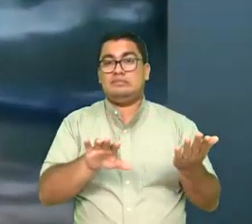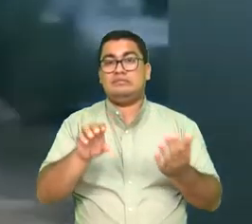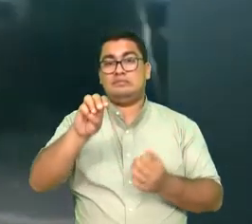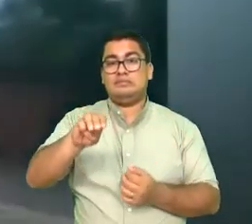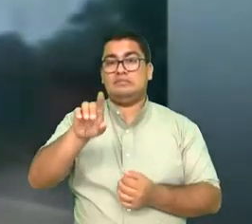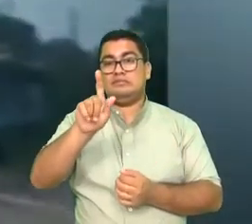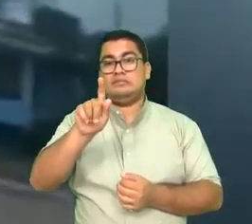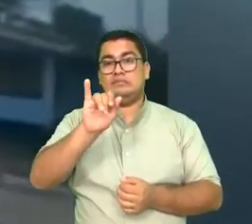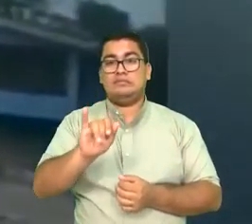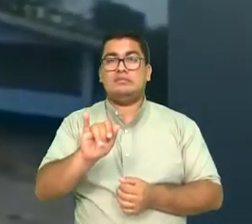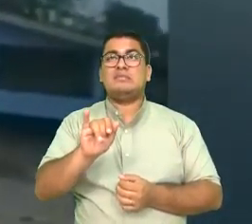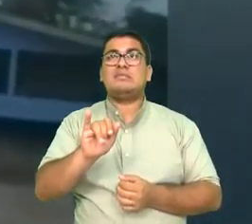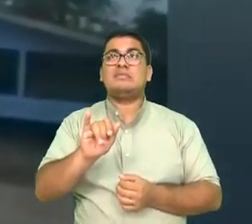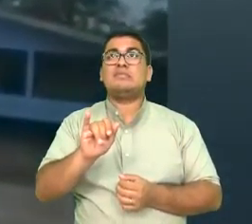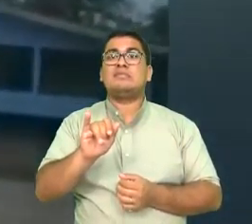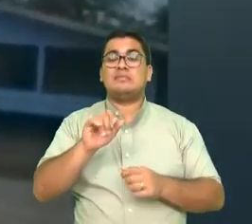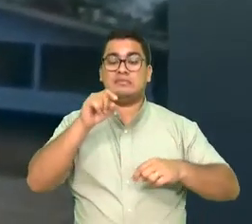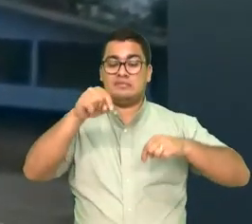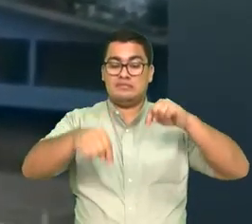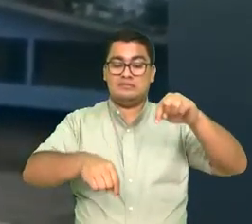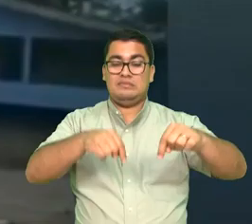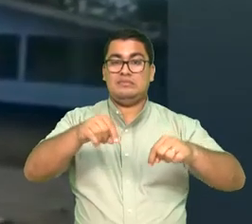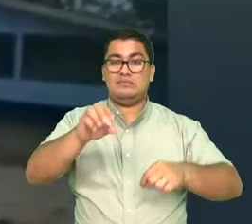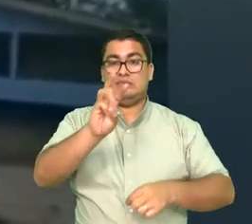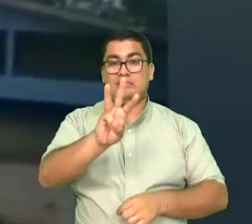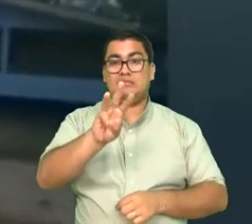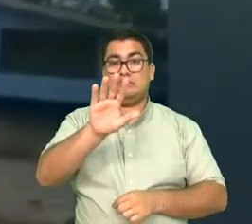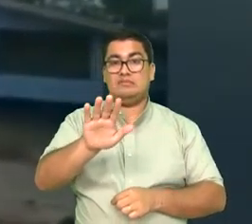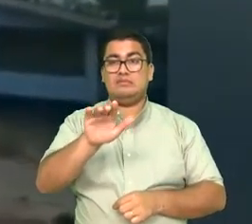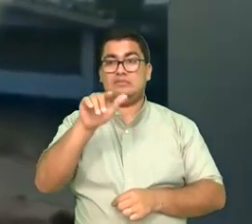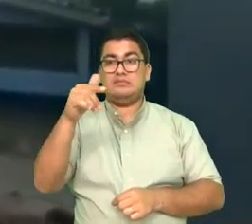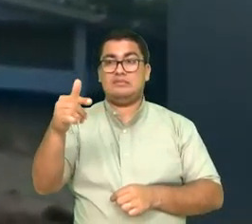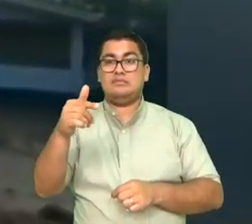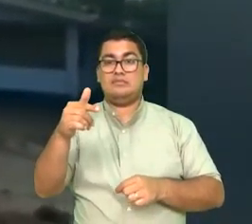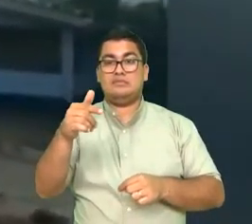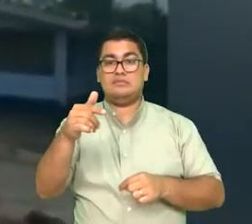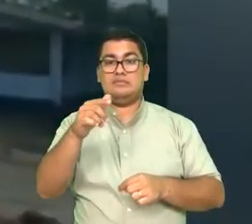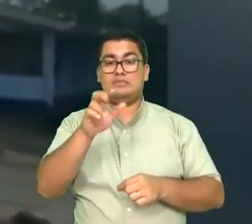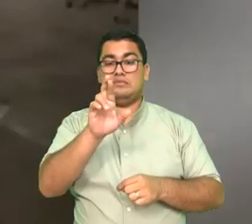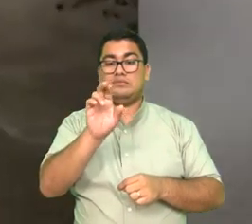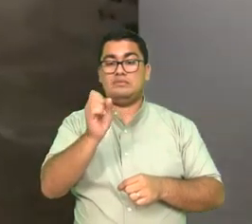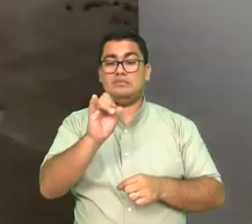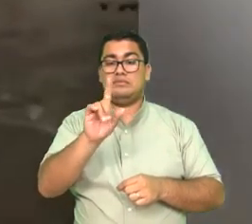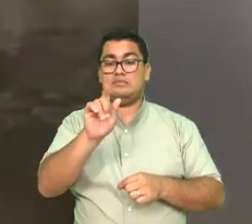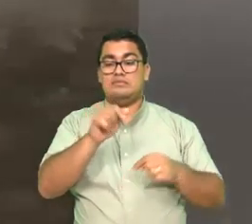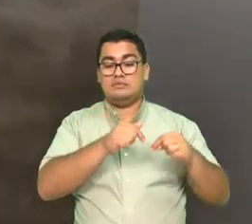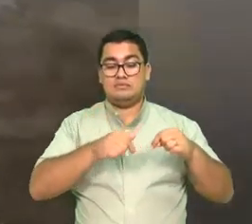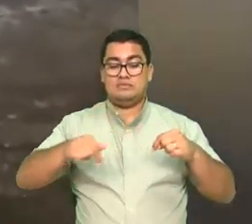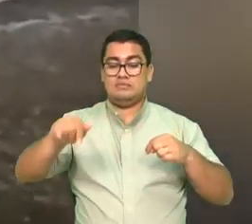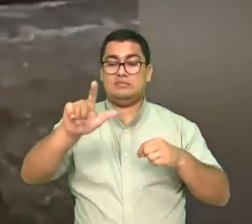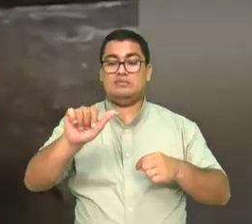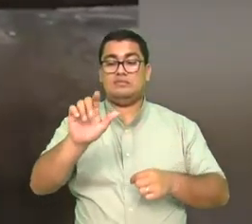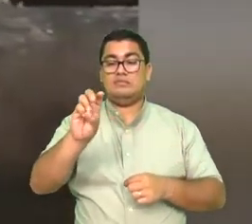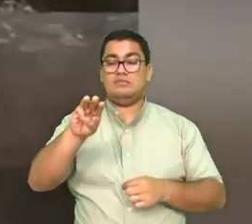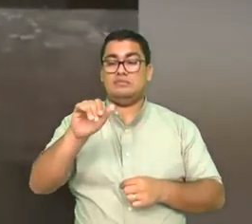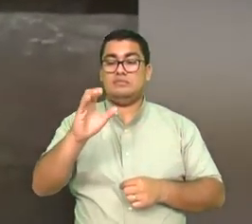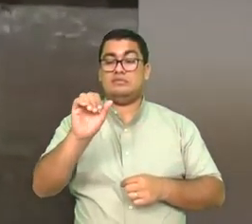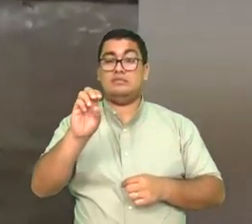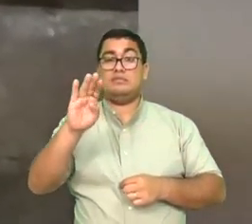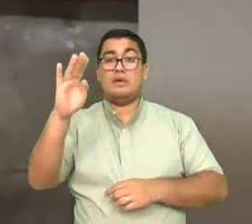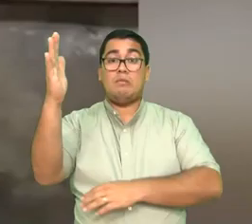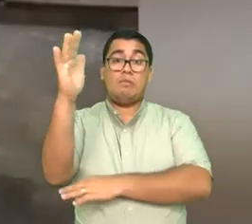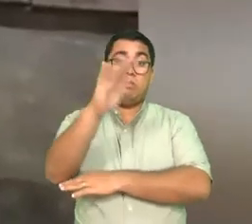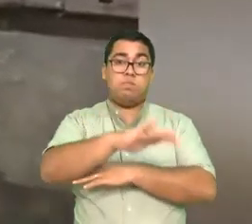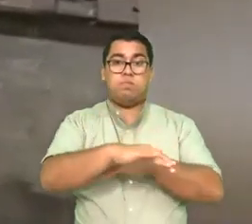un obstáculo en el kilómetro 357 de la carretera Rosita a La Micamba, pero que ya se está trabajando